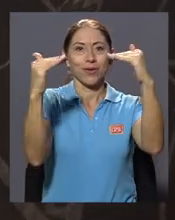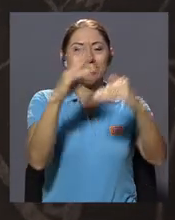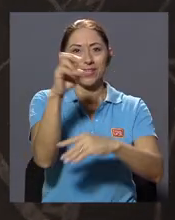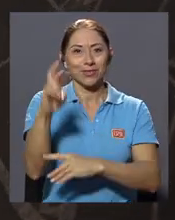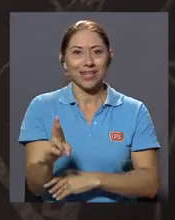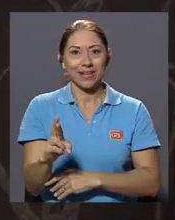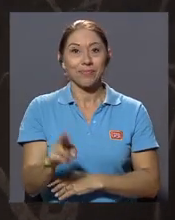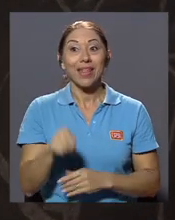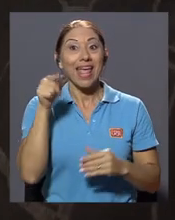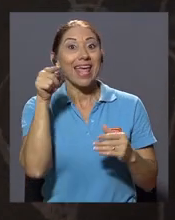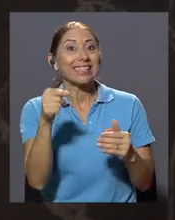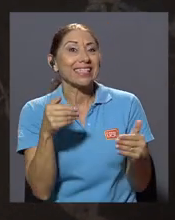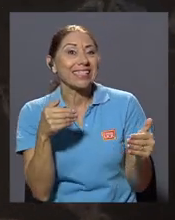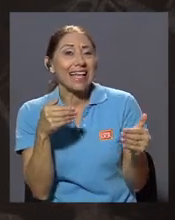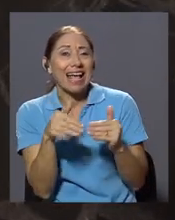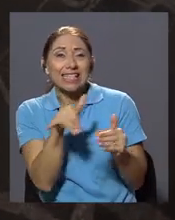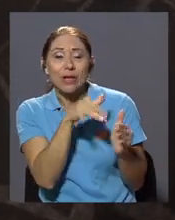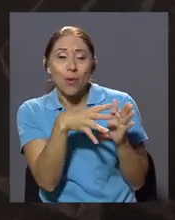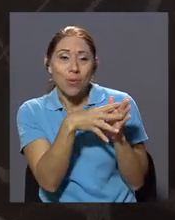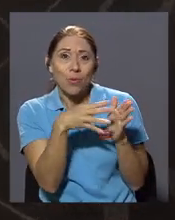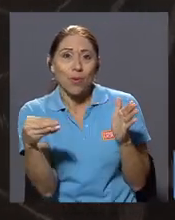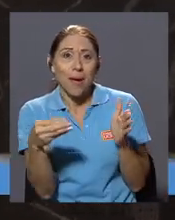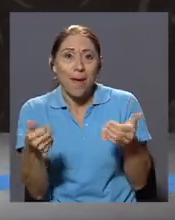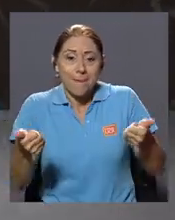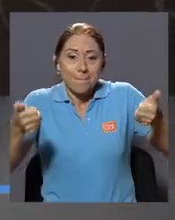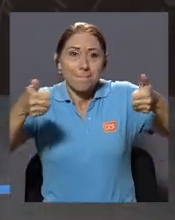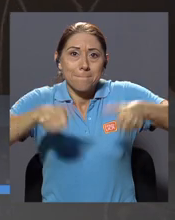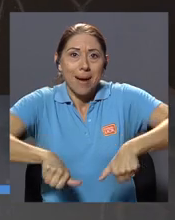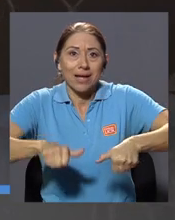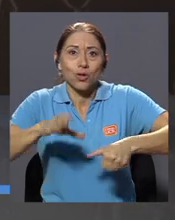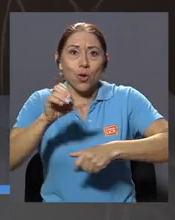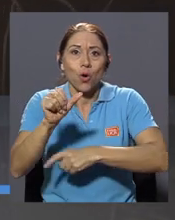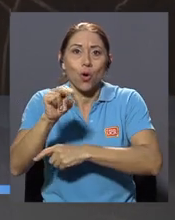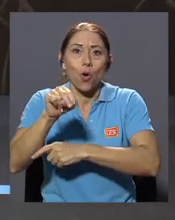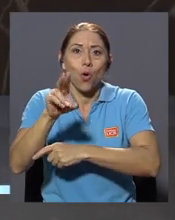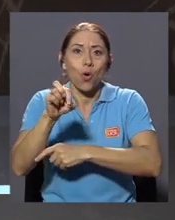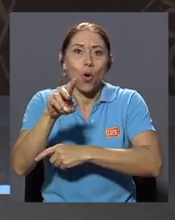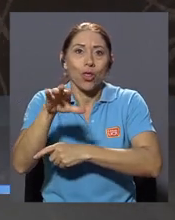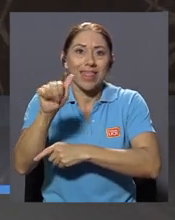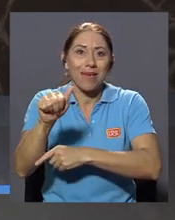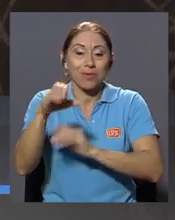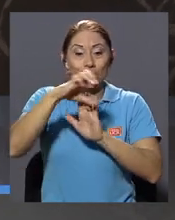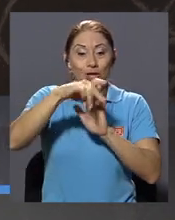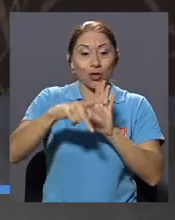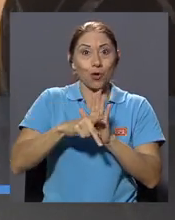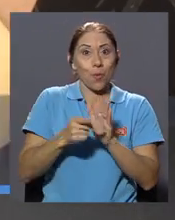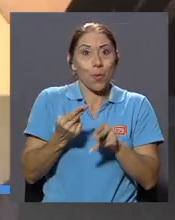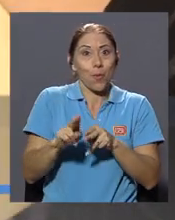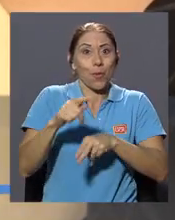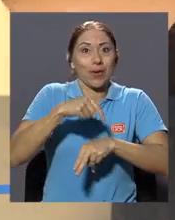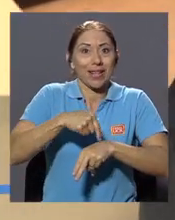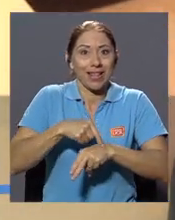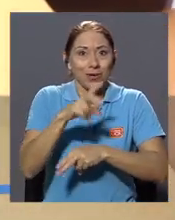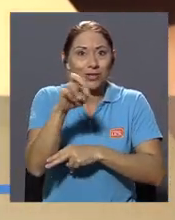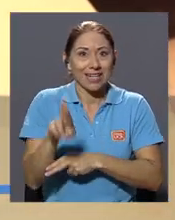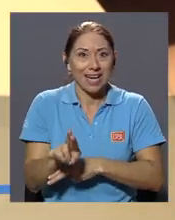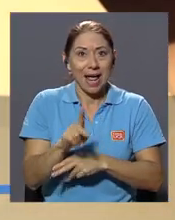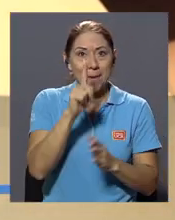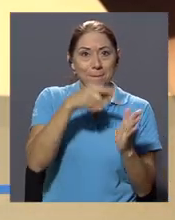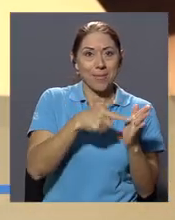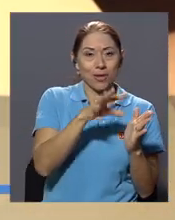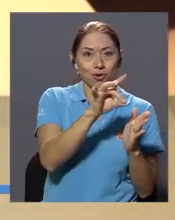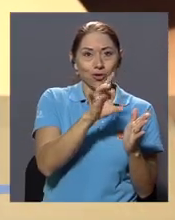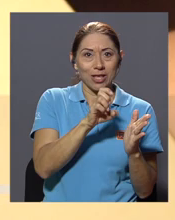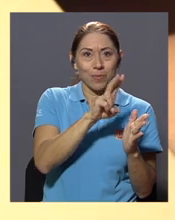Esta es una reproducción casi idéntica del Pacto de Concordia, la constitución provisional de Costa Rica entre 1821 y